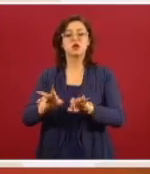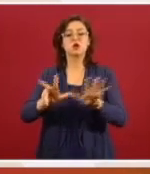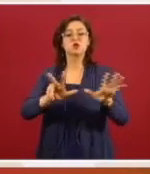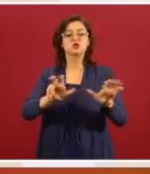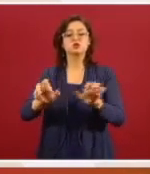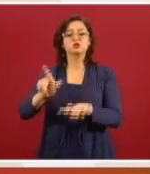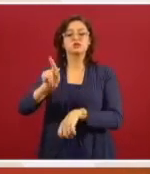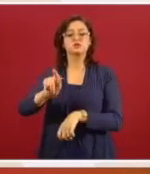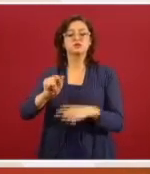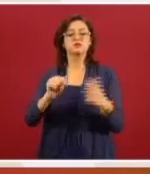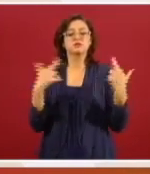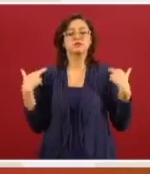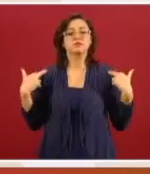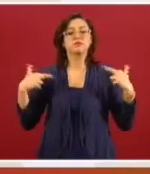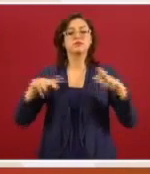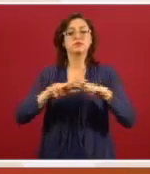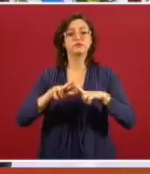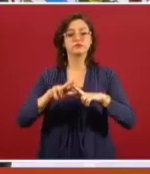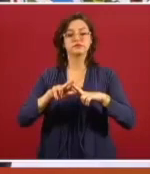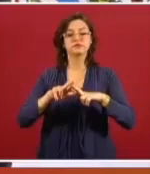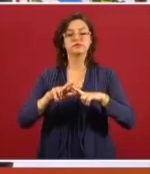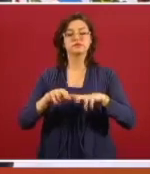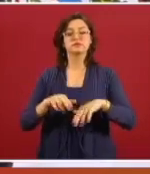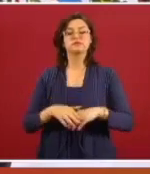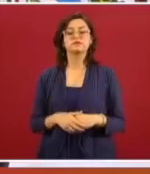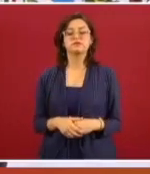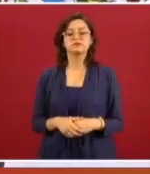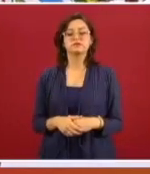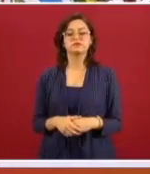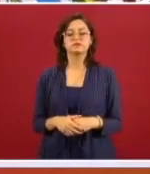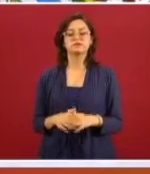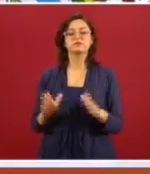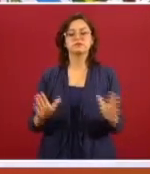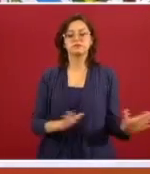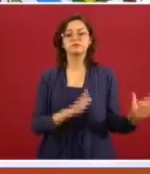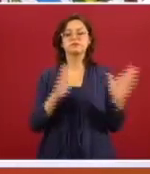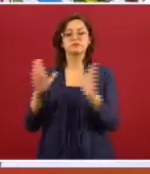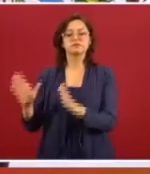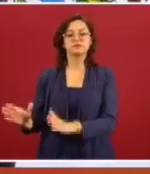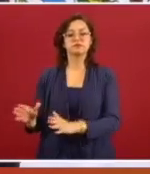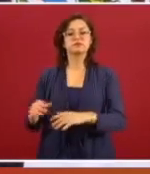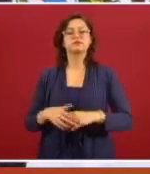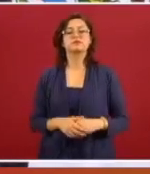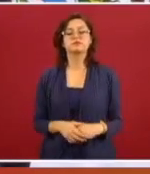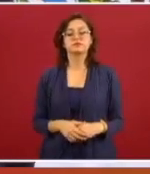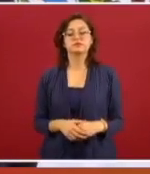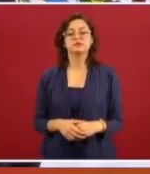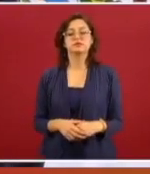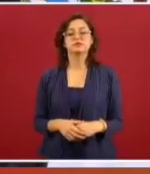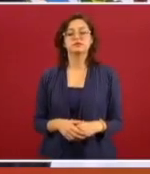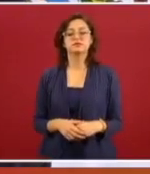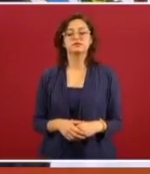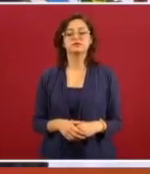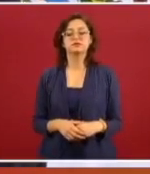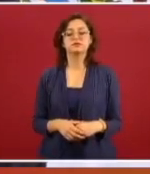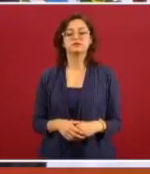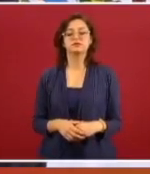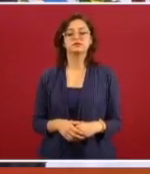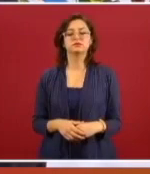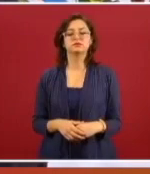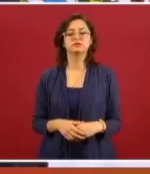870 docentes. Por otra parte, hemos entregado